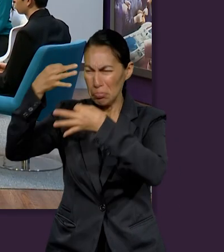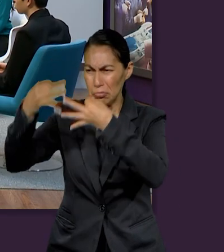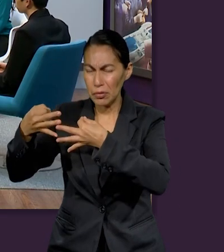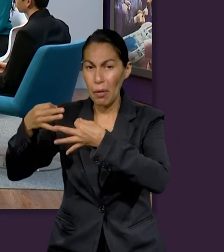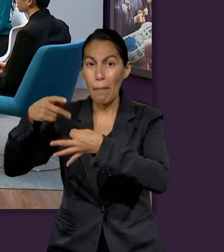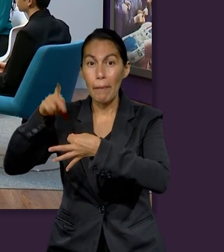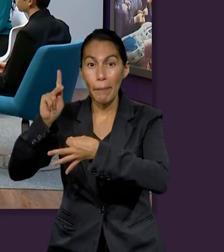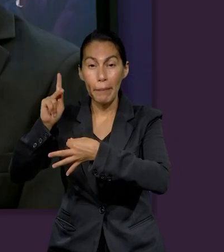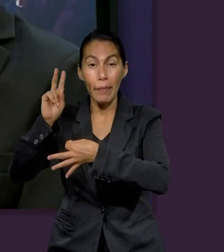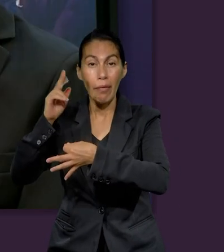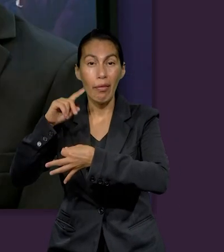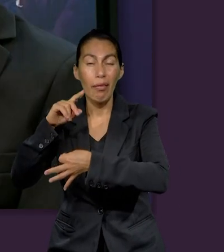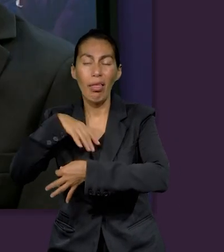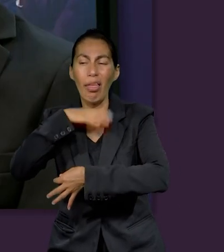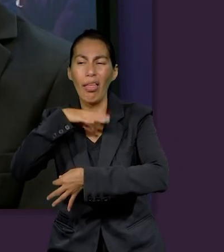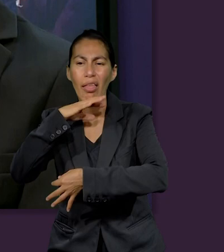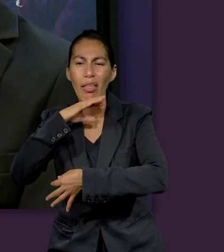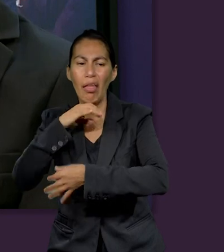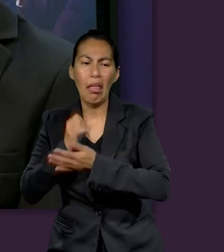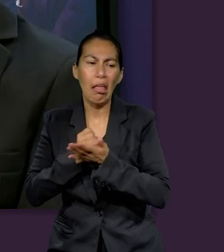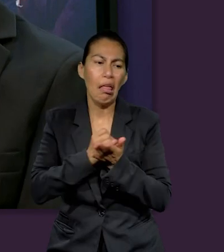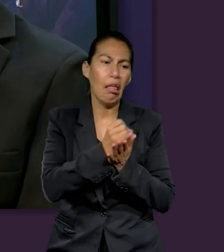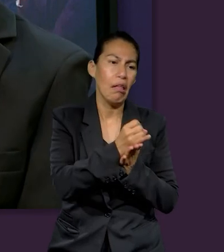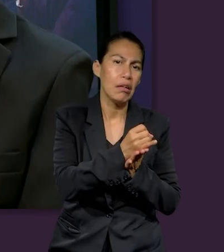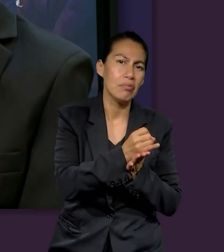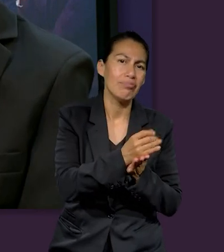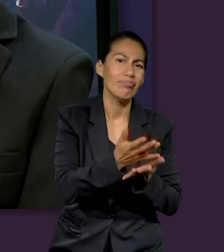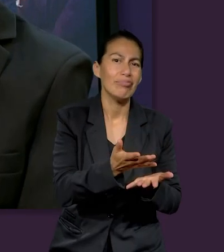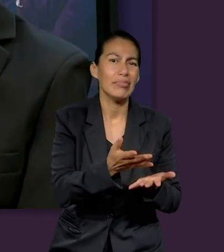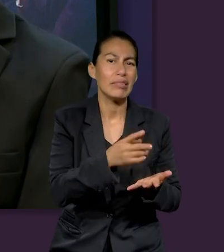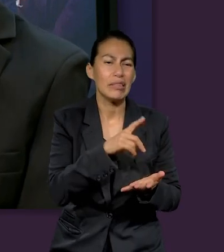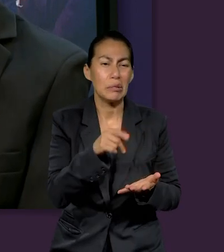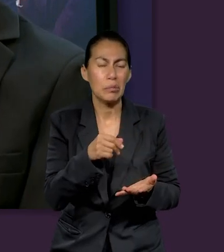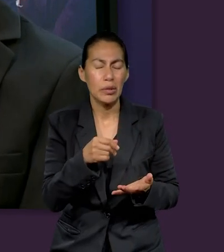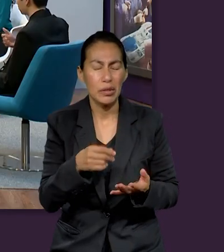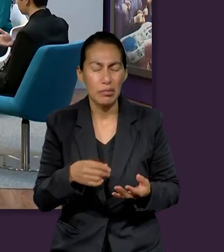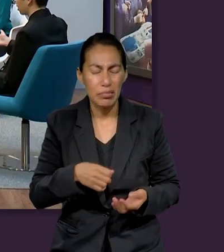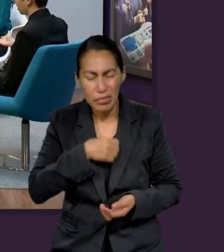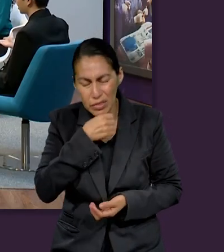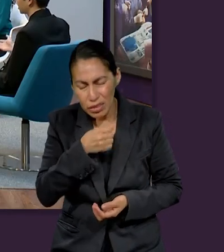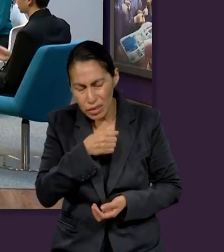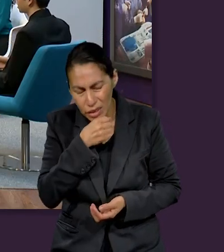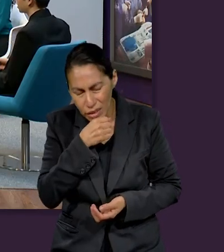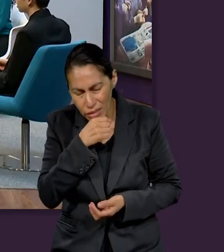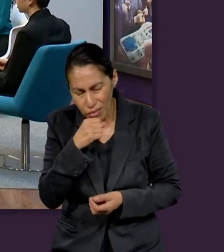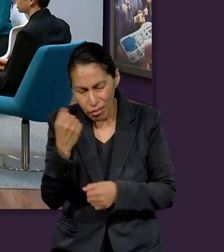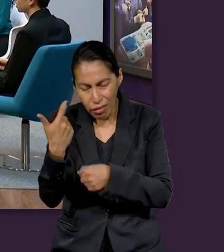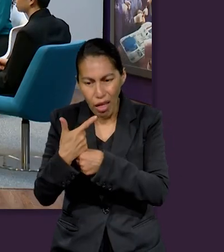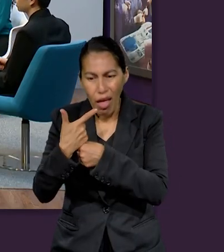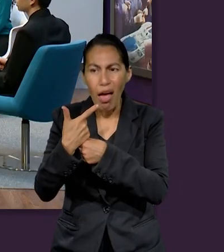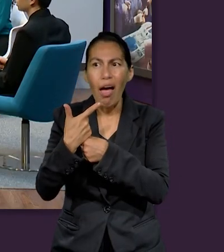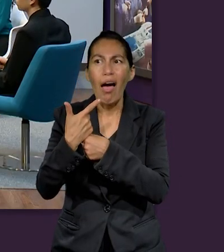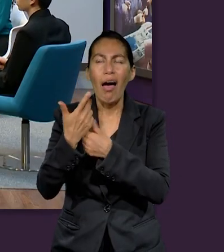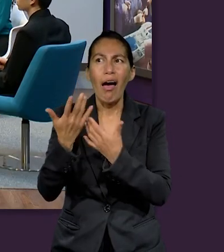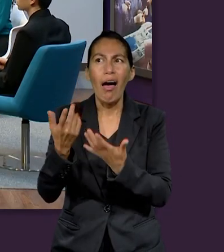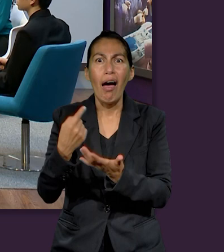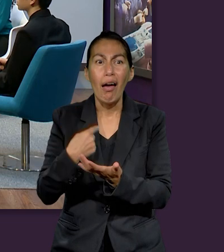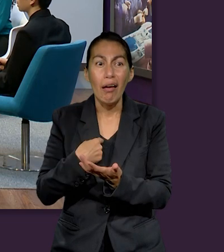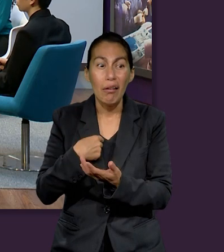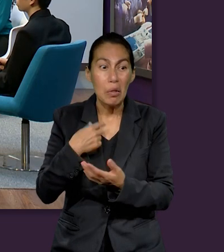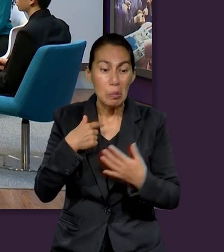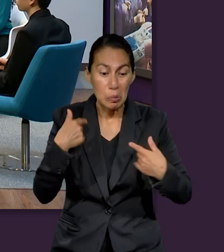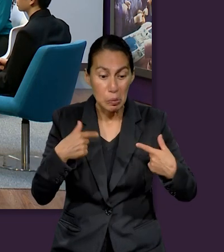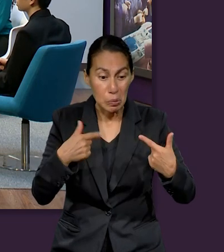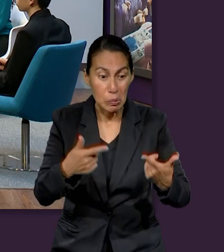Pues porque quiso dejar a sus emociones su vida su presente a las arcas y casi casi y pues